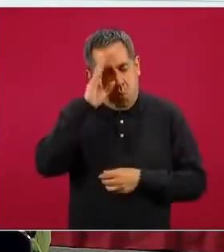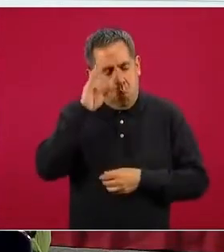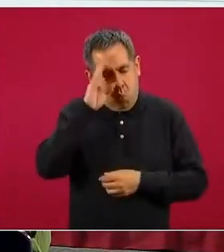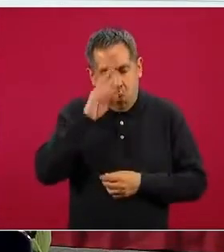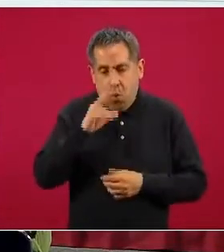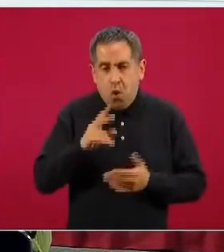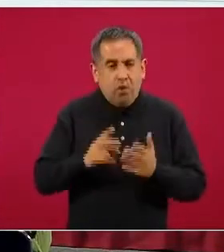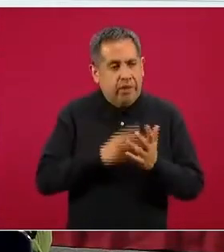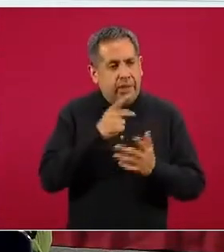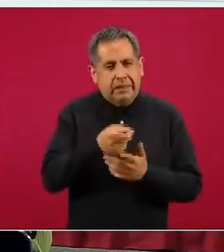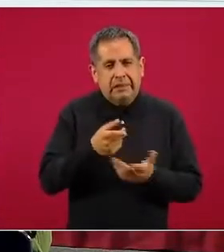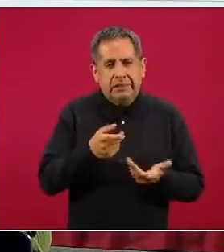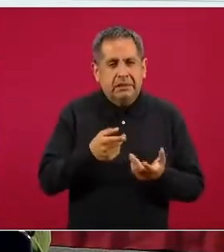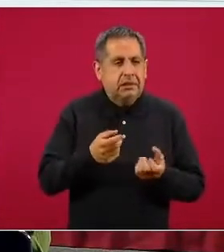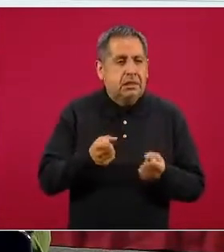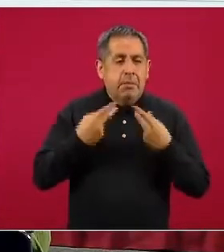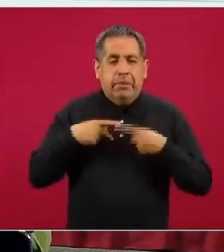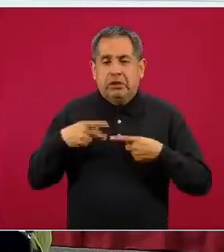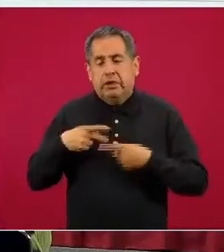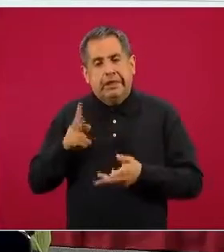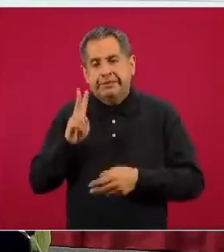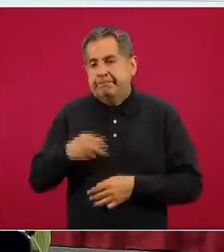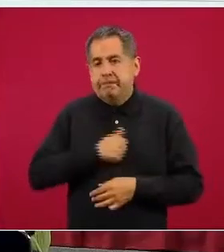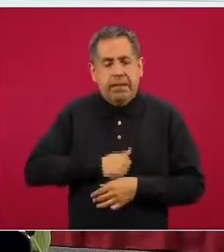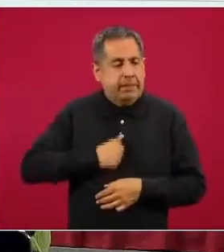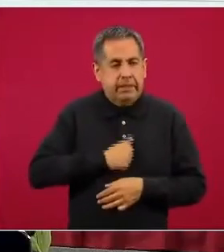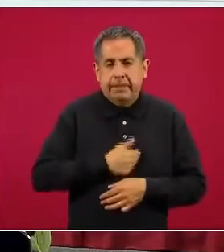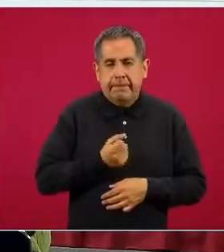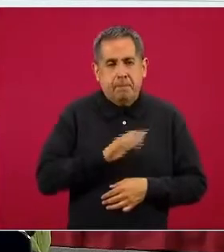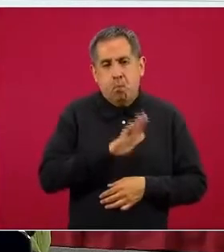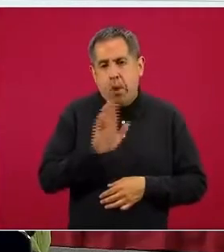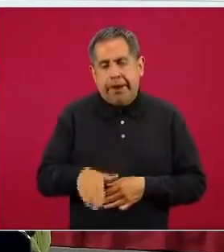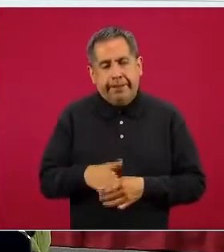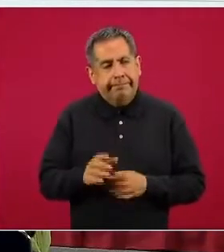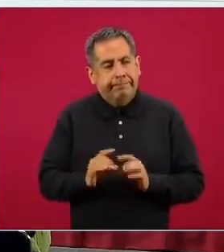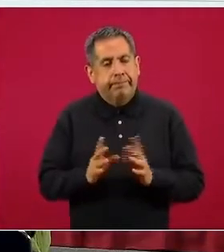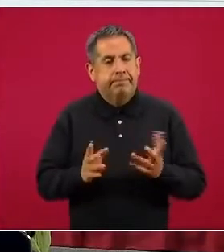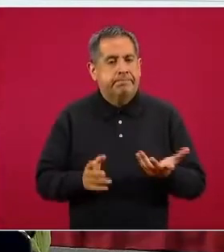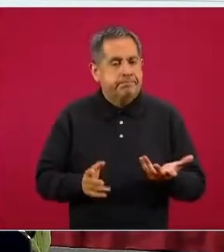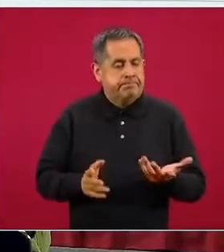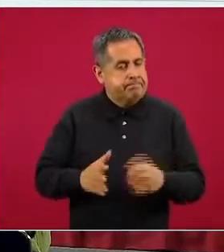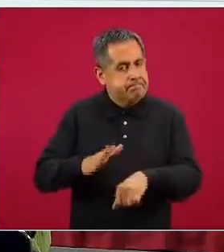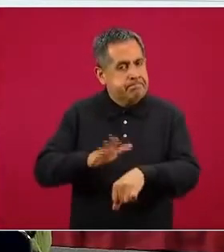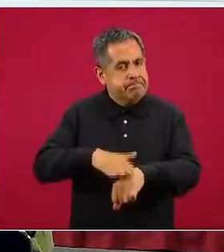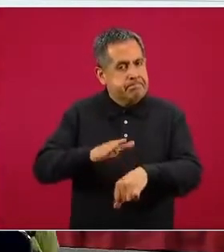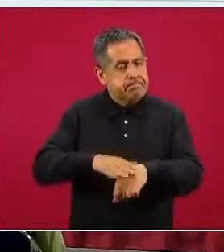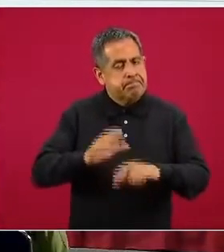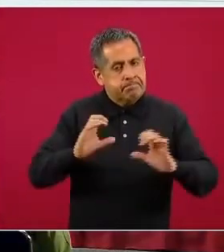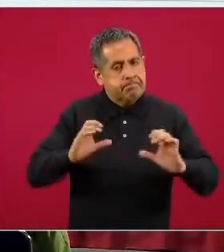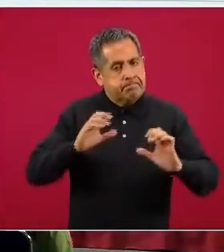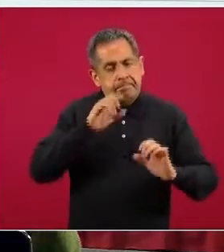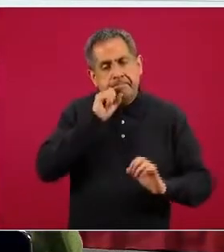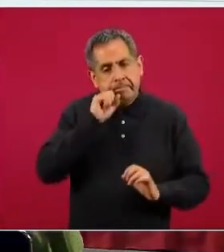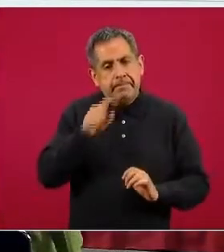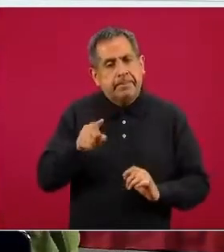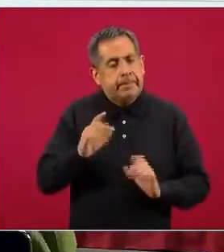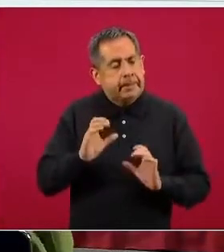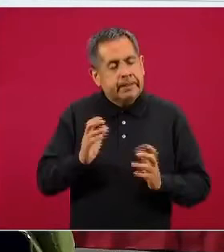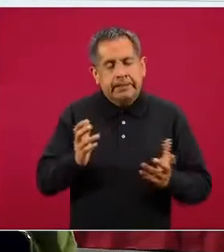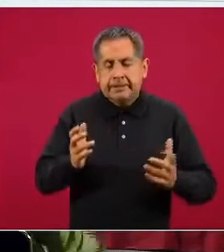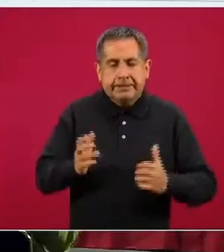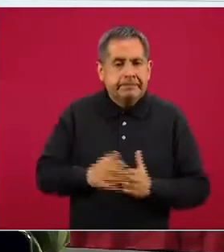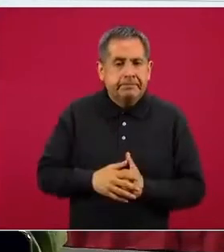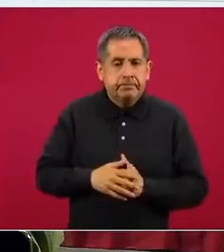incremento en el número de personas que lamentablemente pierdan la vida. Por lo tanto, hay que estar al pendiente también